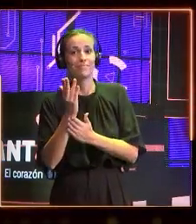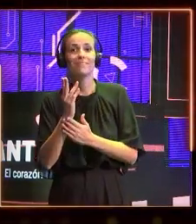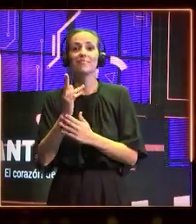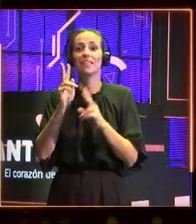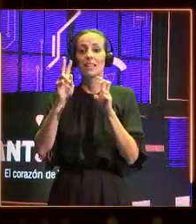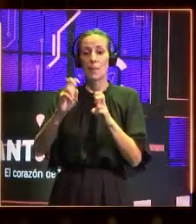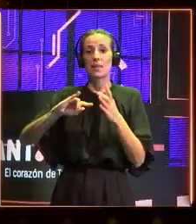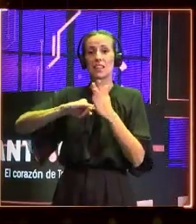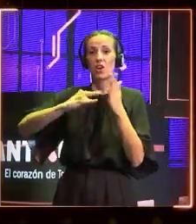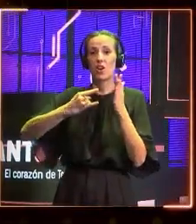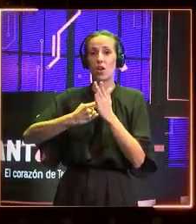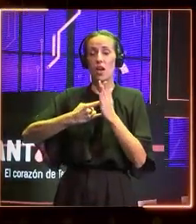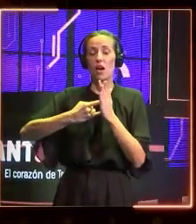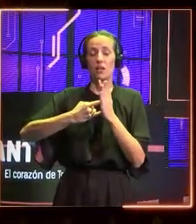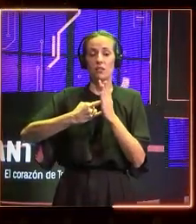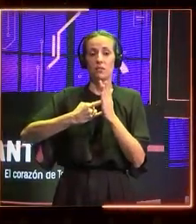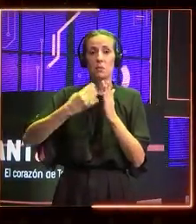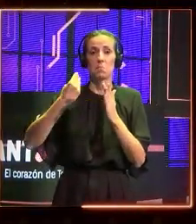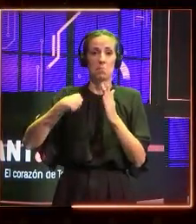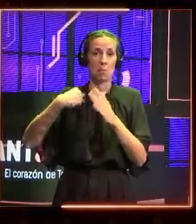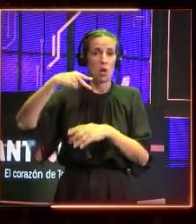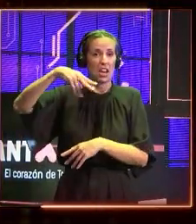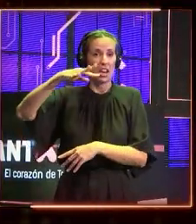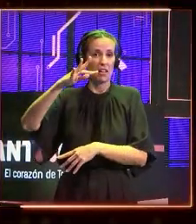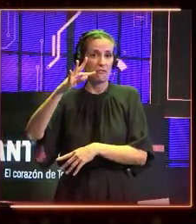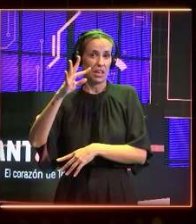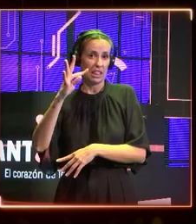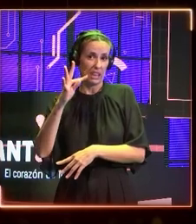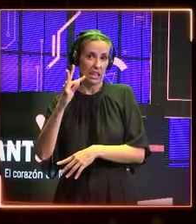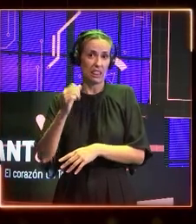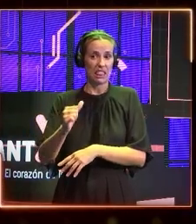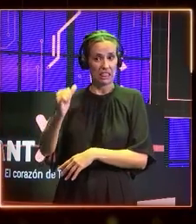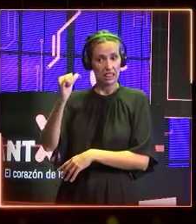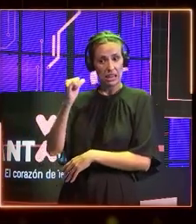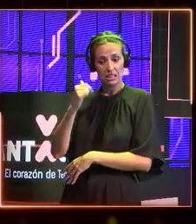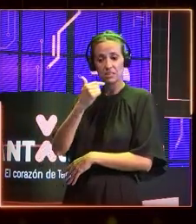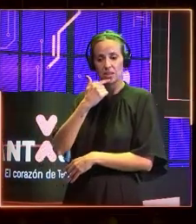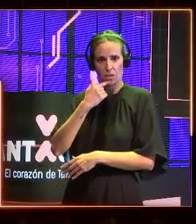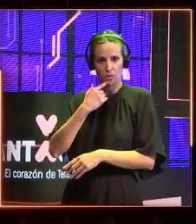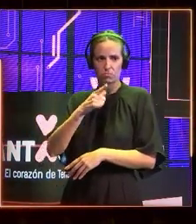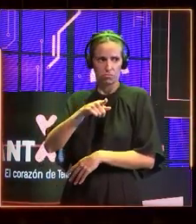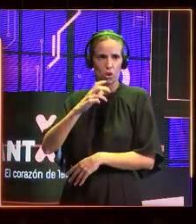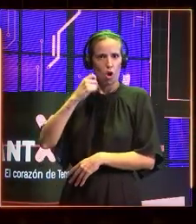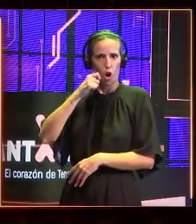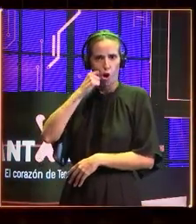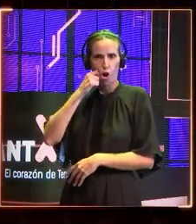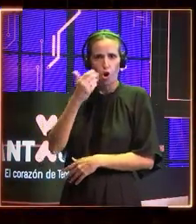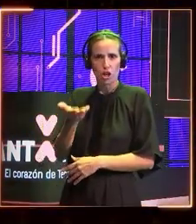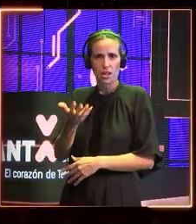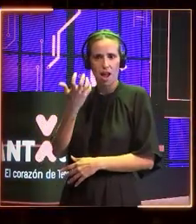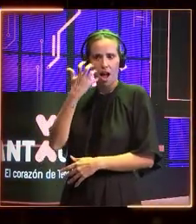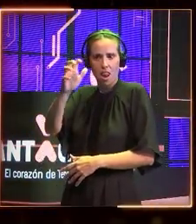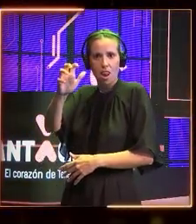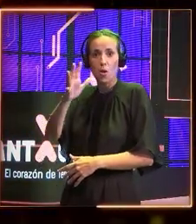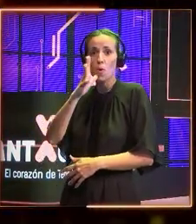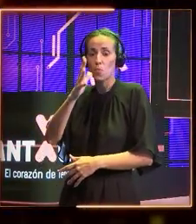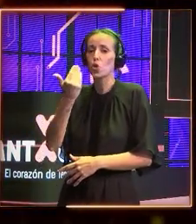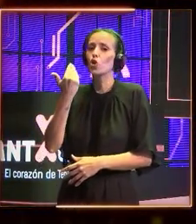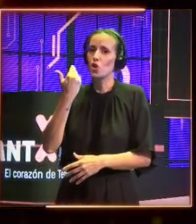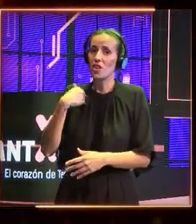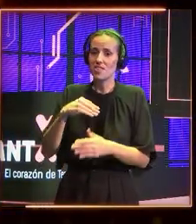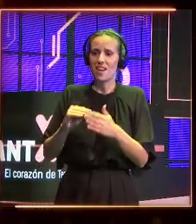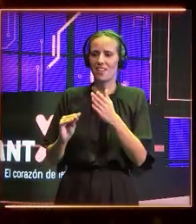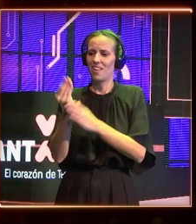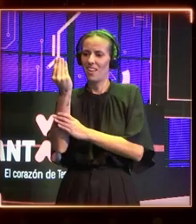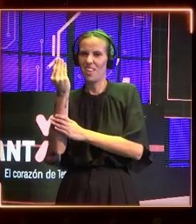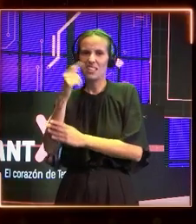tecnología blockchain que es lo que está detrás de los nfts yo puedo certificar que Esta zapatilla es original puesto que ya han surgido copias chinas